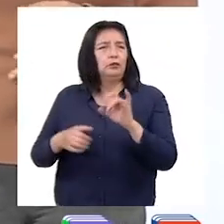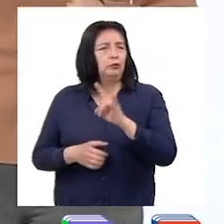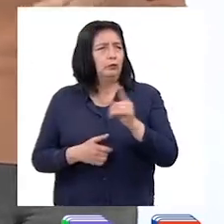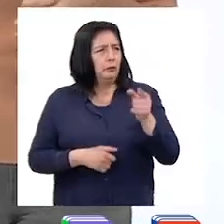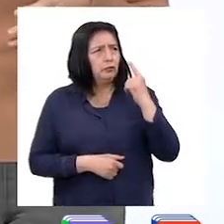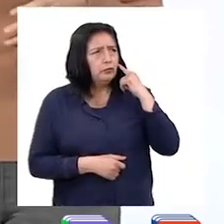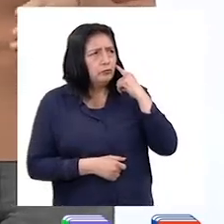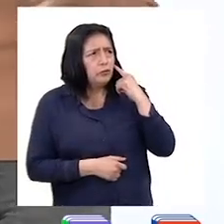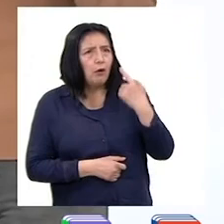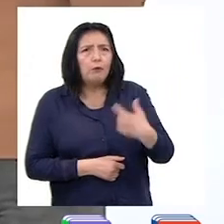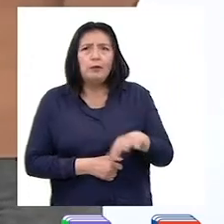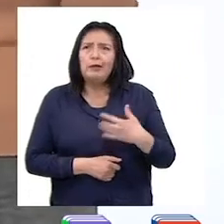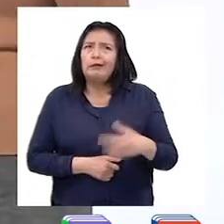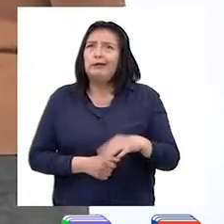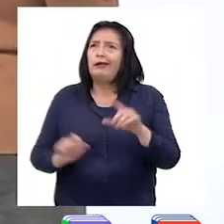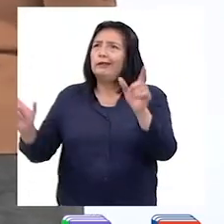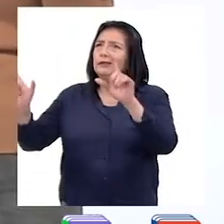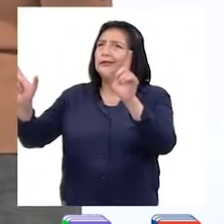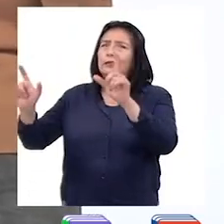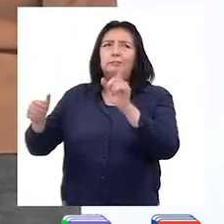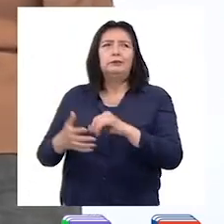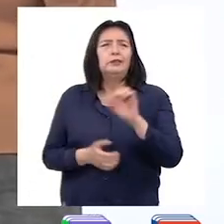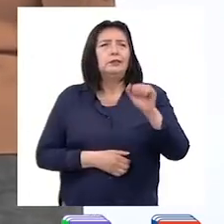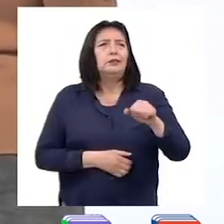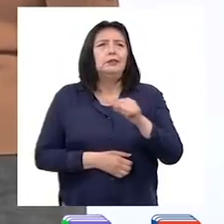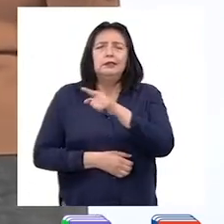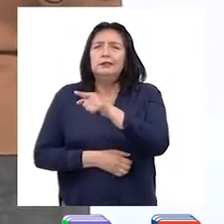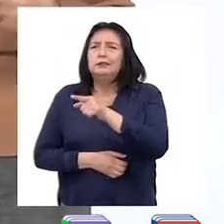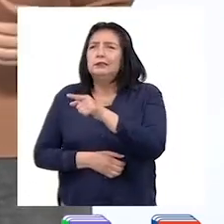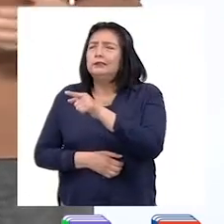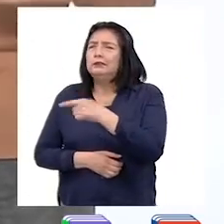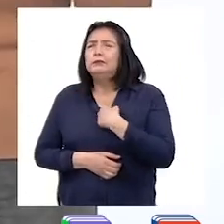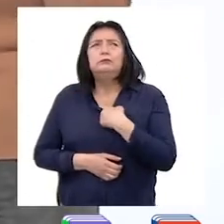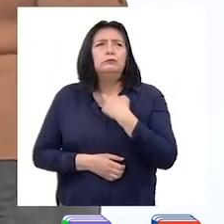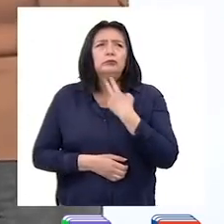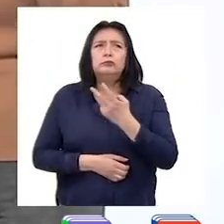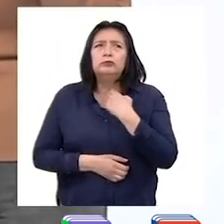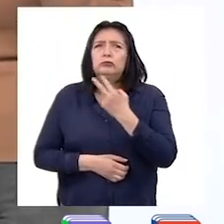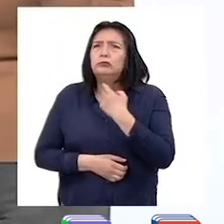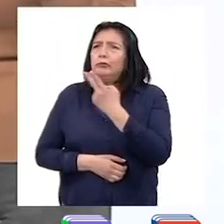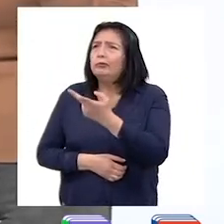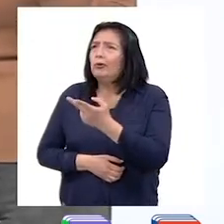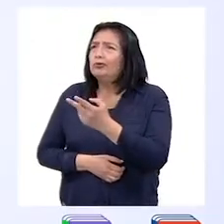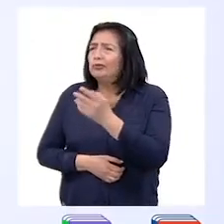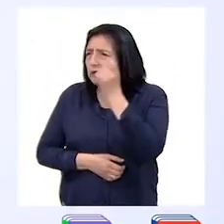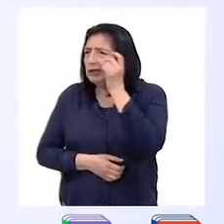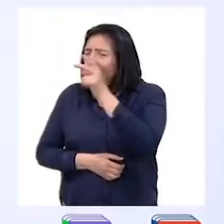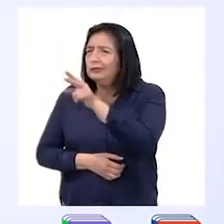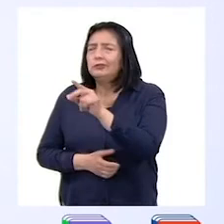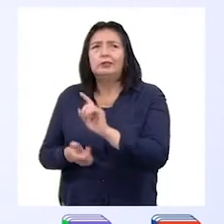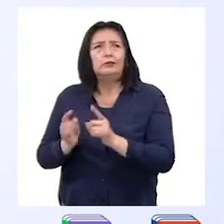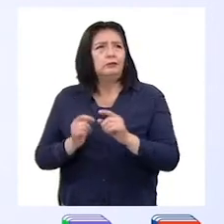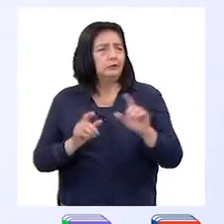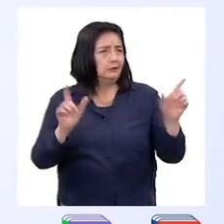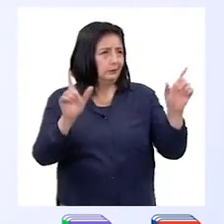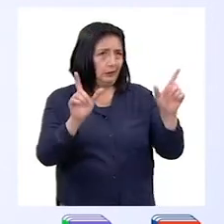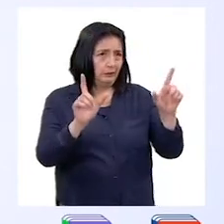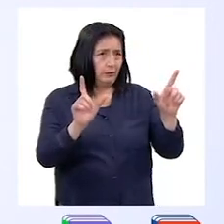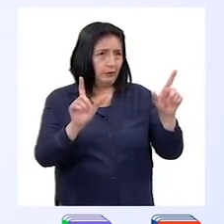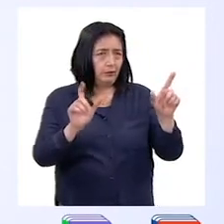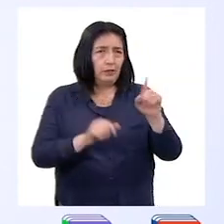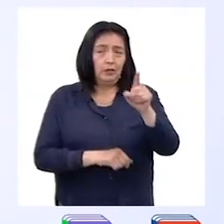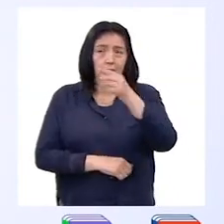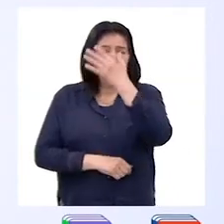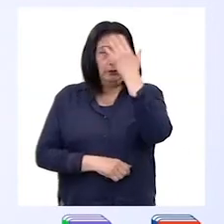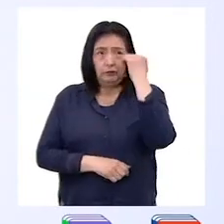oído que ya existen hasta televisores que siguen tus indicaciones con solo hablarles. Televisor. No